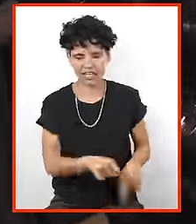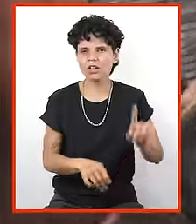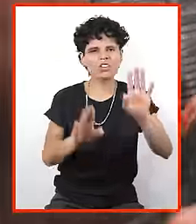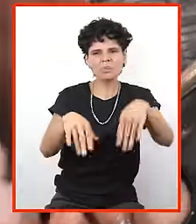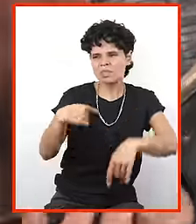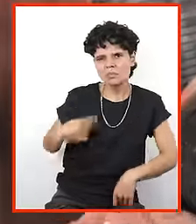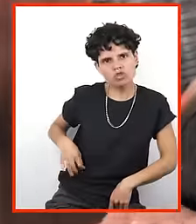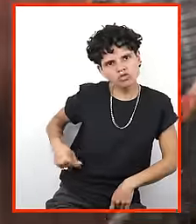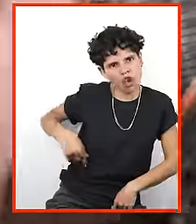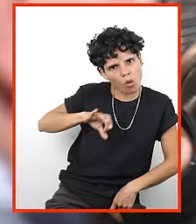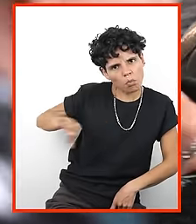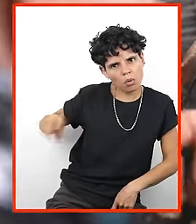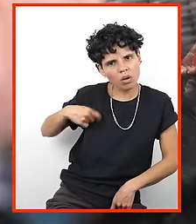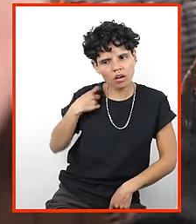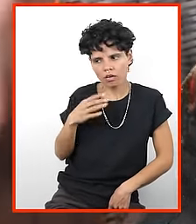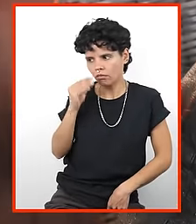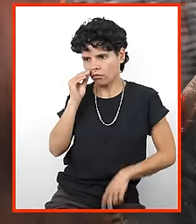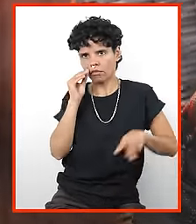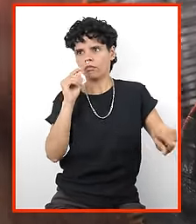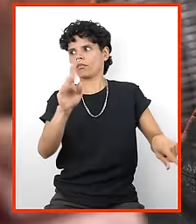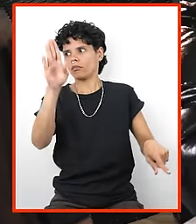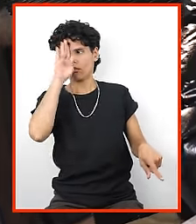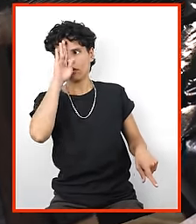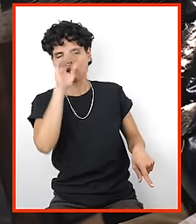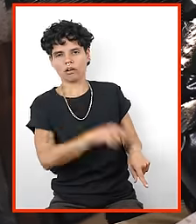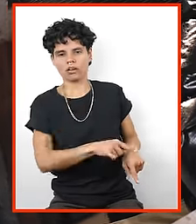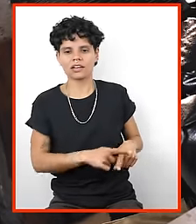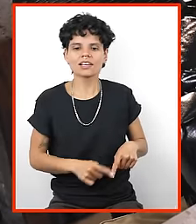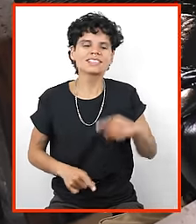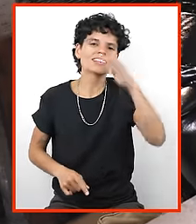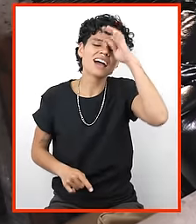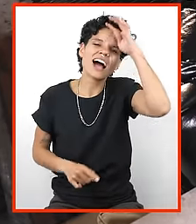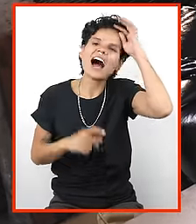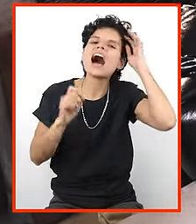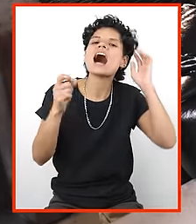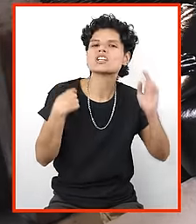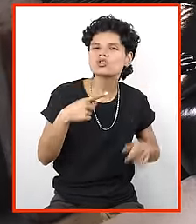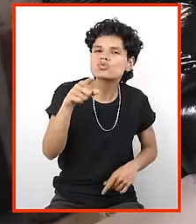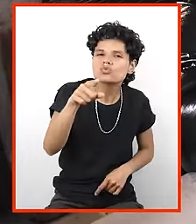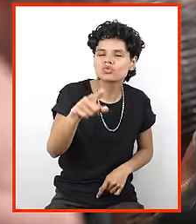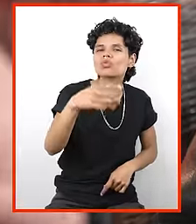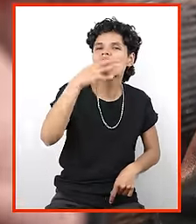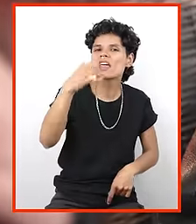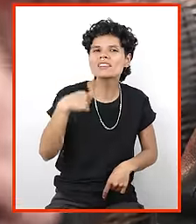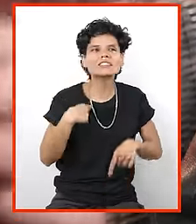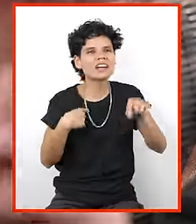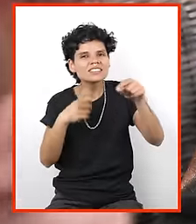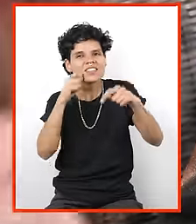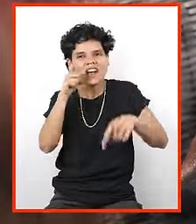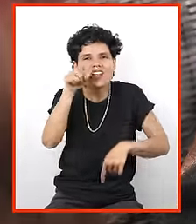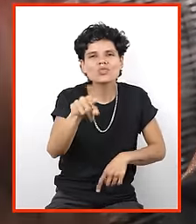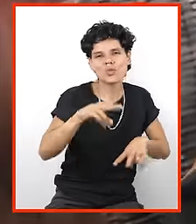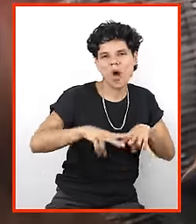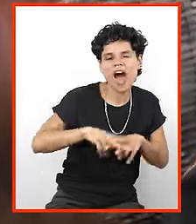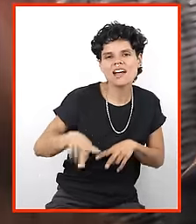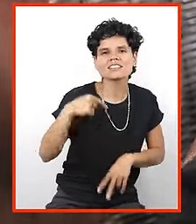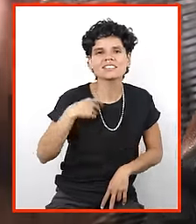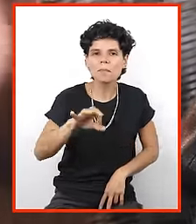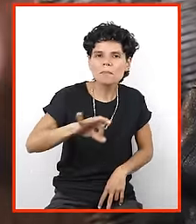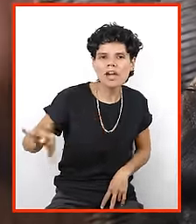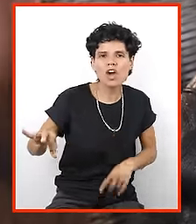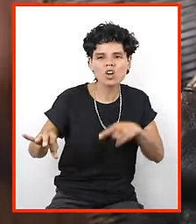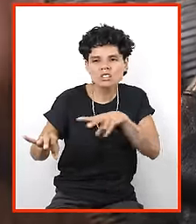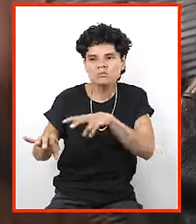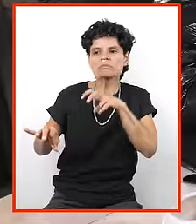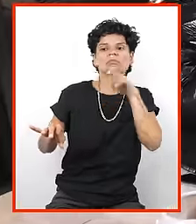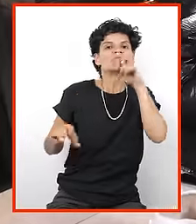eres tú mismo, weón. ¿Por qué estás diciendo esa weá? El que lo dice lo hizo, ¿no? Sí, la blanquita siempre... ¿Que descubre el peo? Siempre